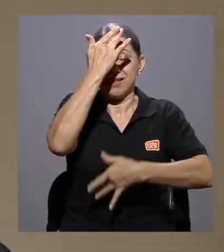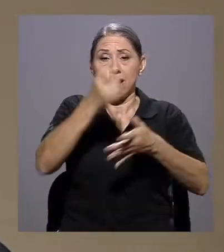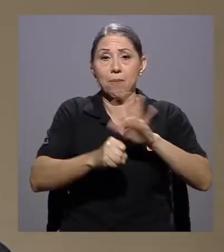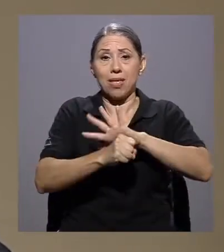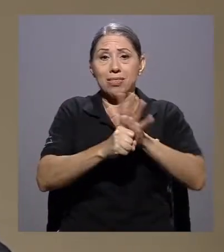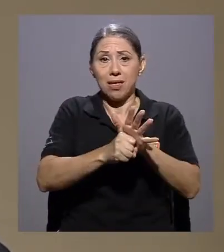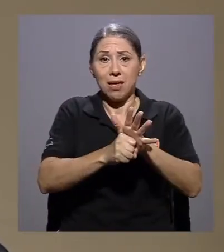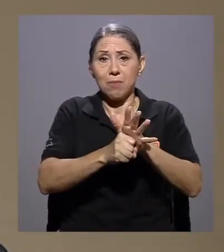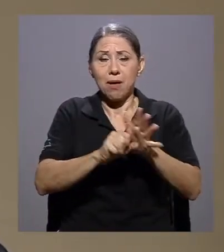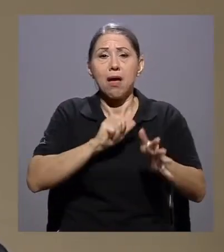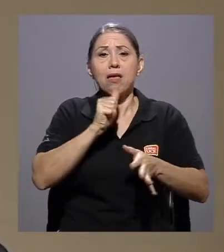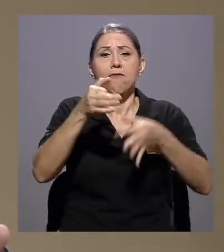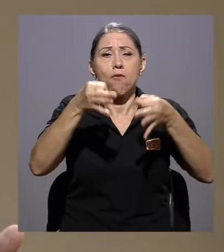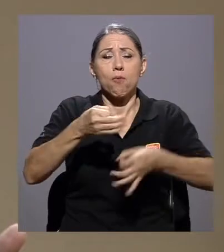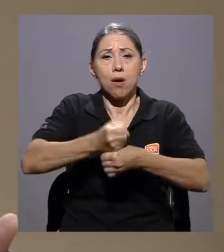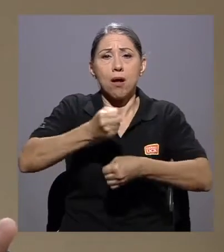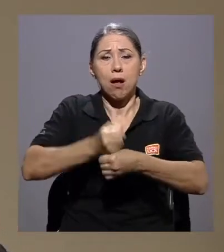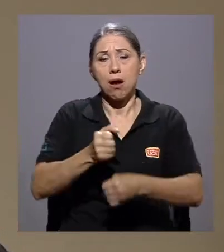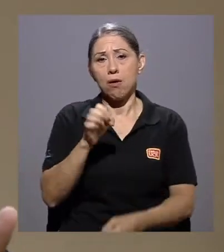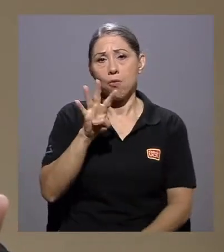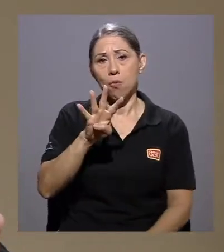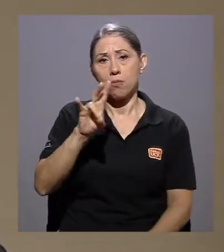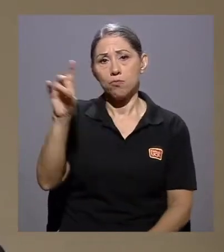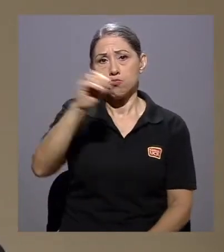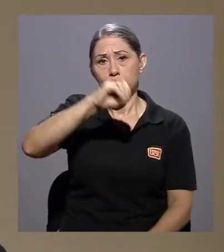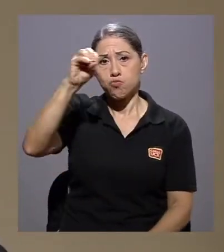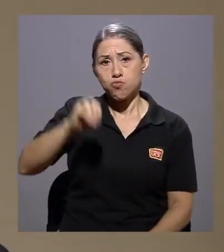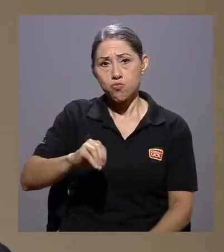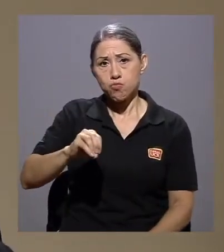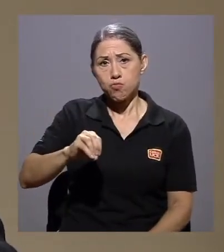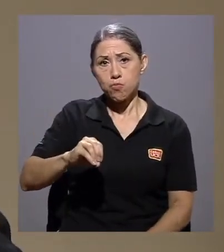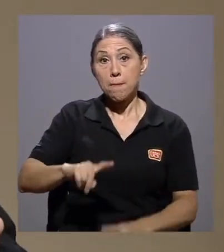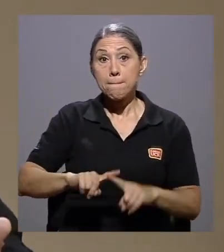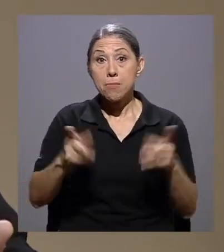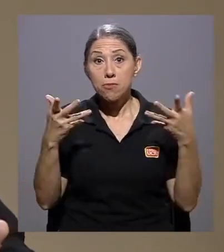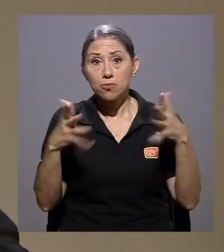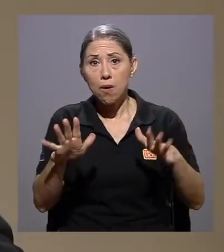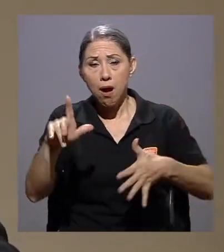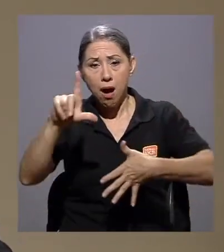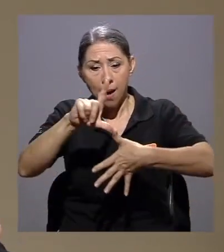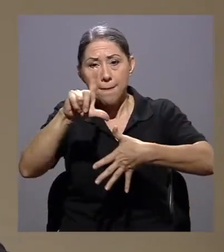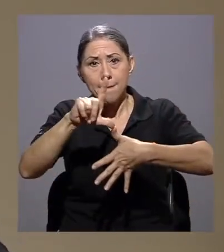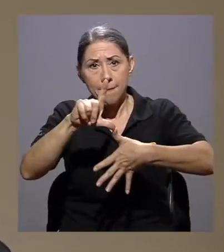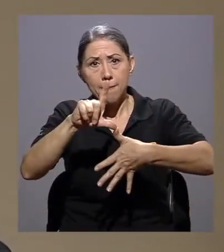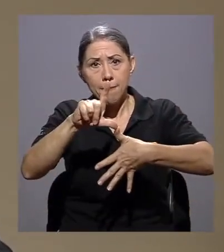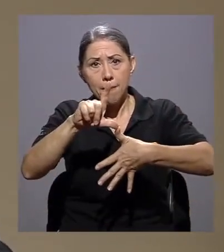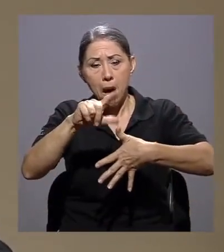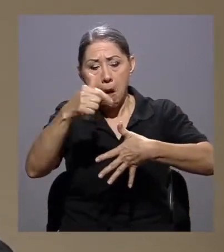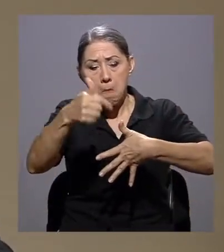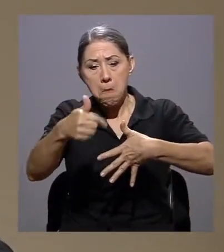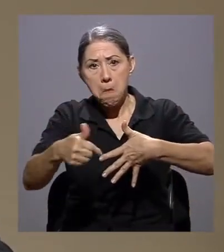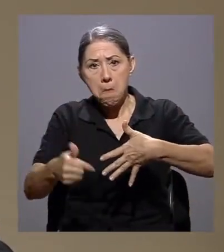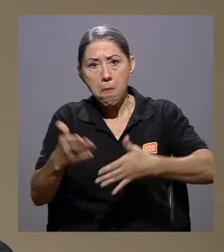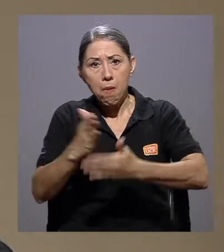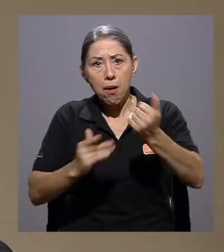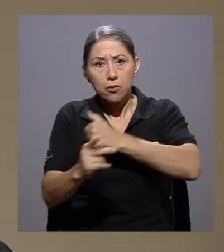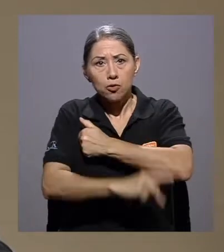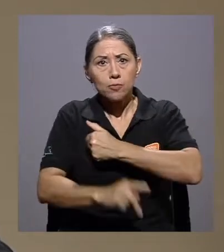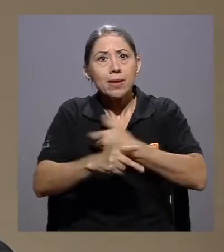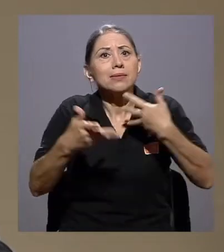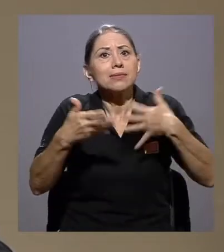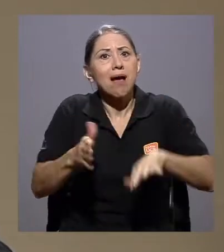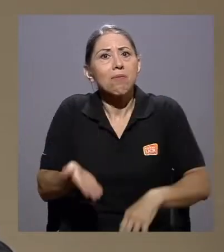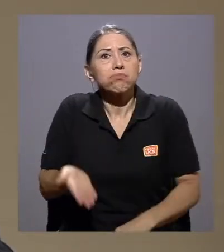la pandemia a un 47% por ahí, cuando en América Latina incluso en algunos países había alcanzado ya